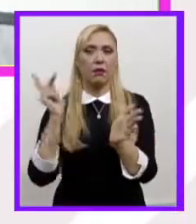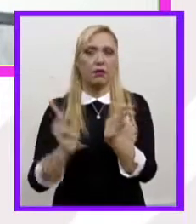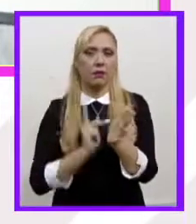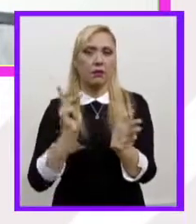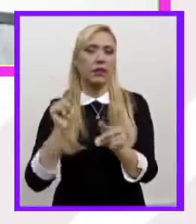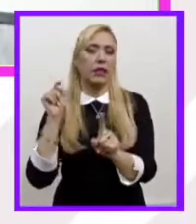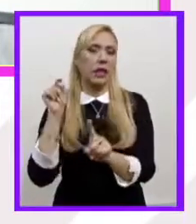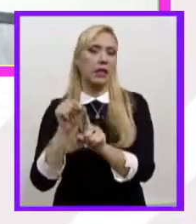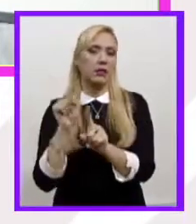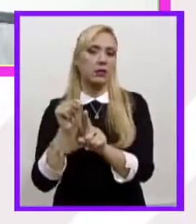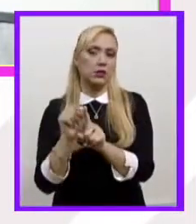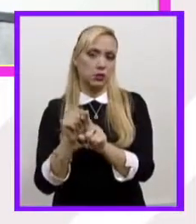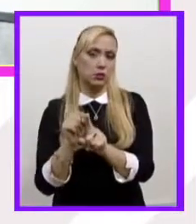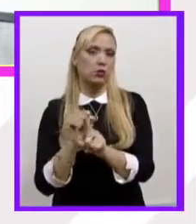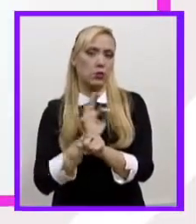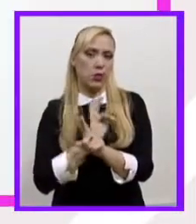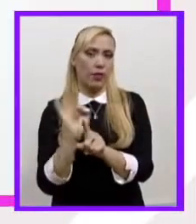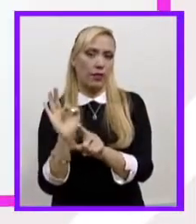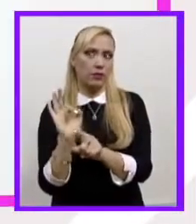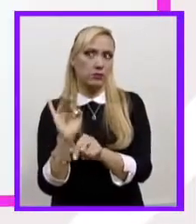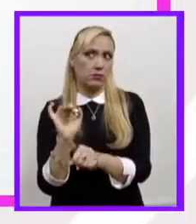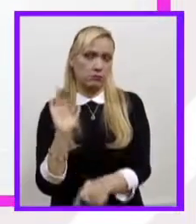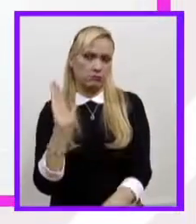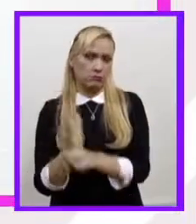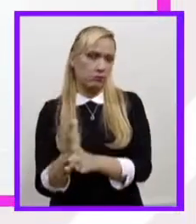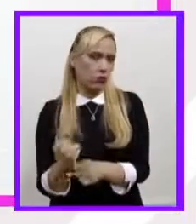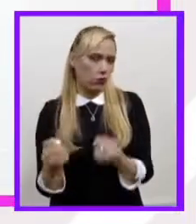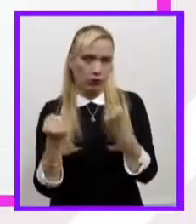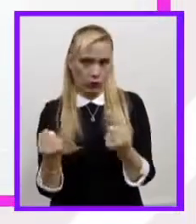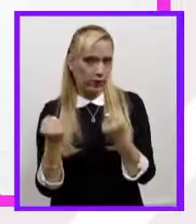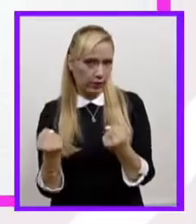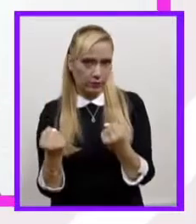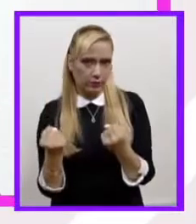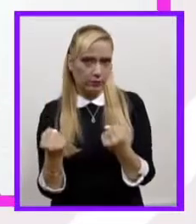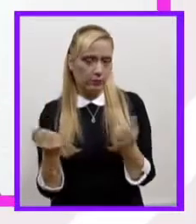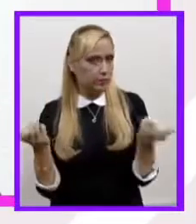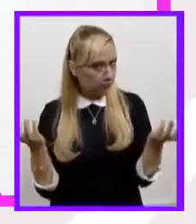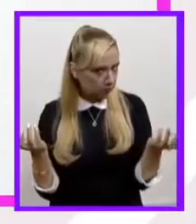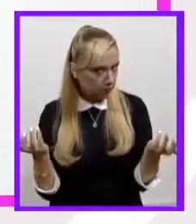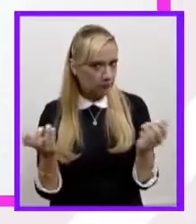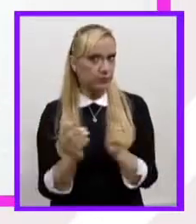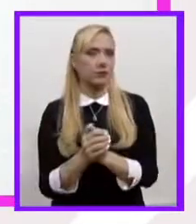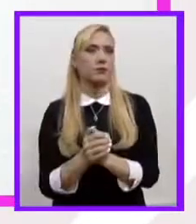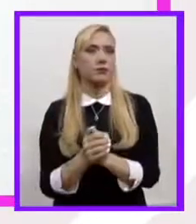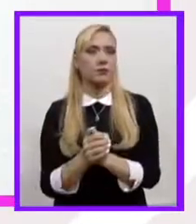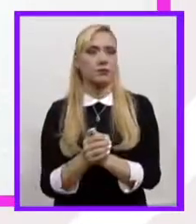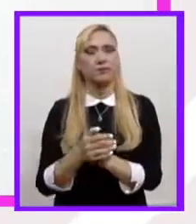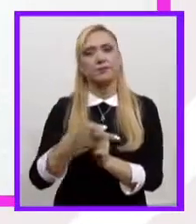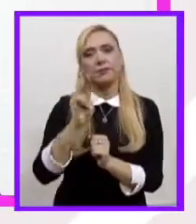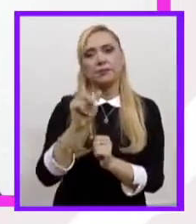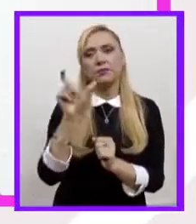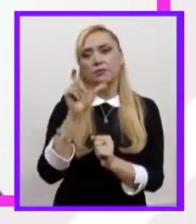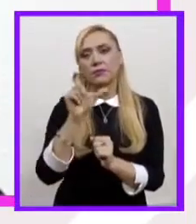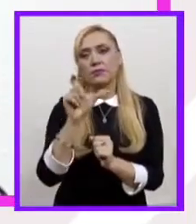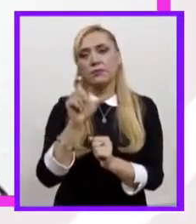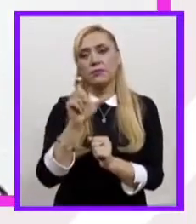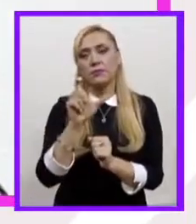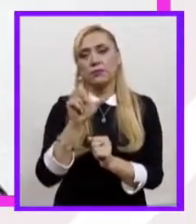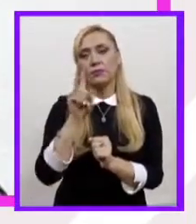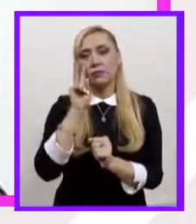las posibilidades graves que deban ser sancionadas, pero tú has señalado otra cosa importante y es cuando existe una